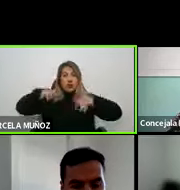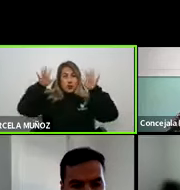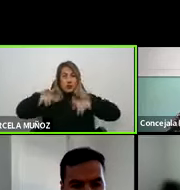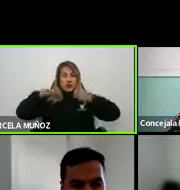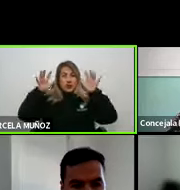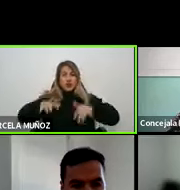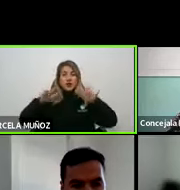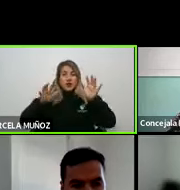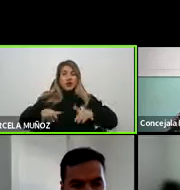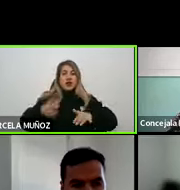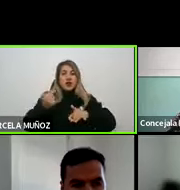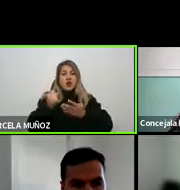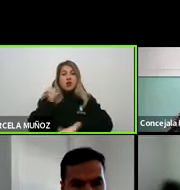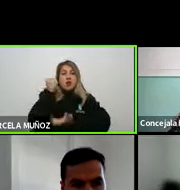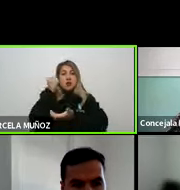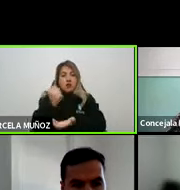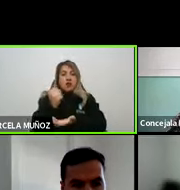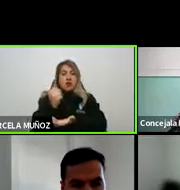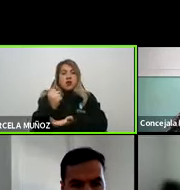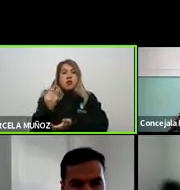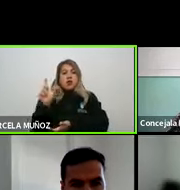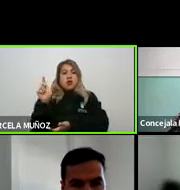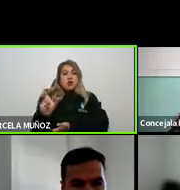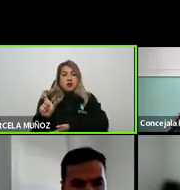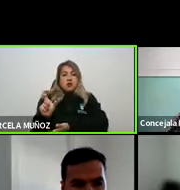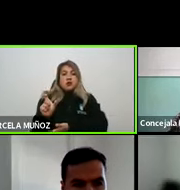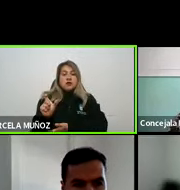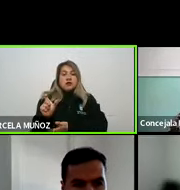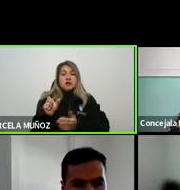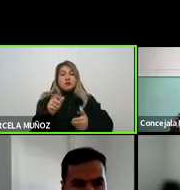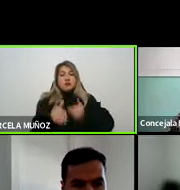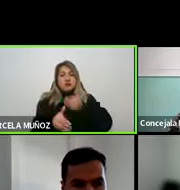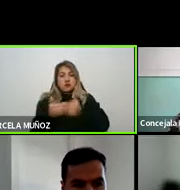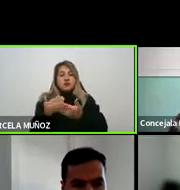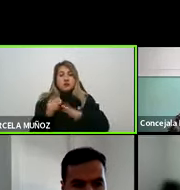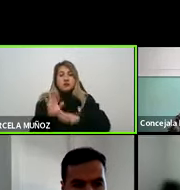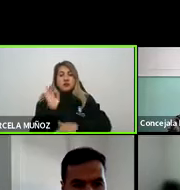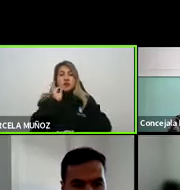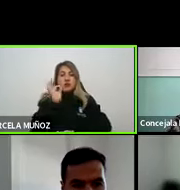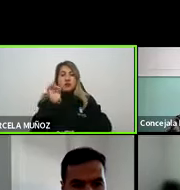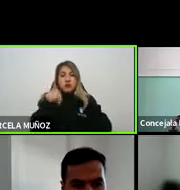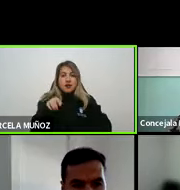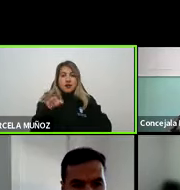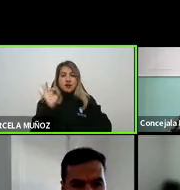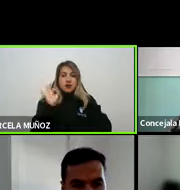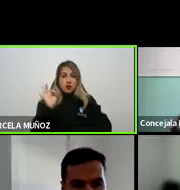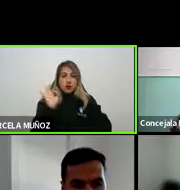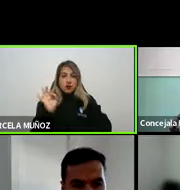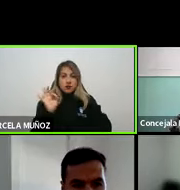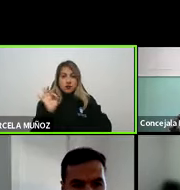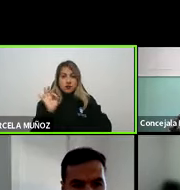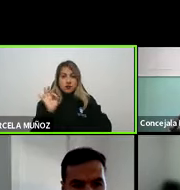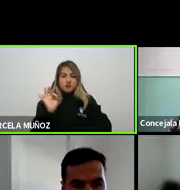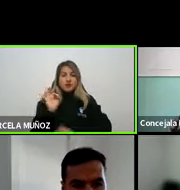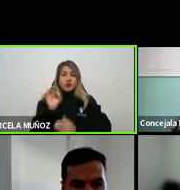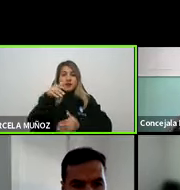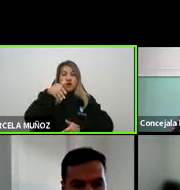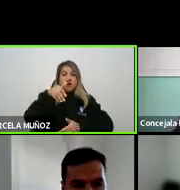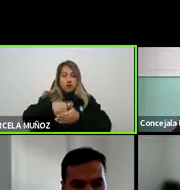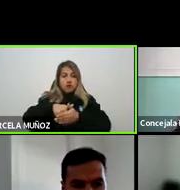conformidad a los montos, a la cuenta y al procedimiento indicado en la presente sesión. En